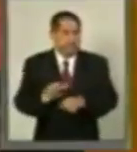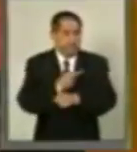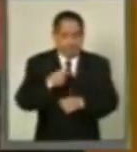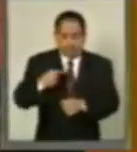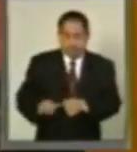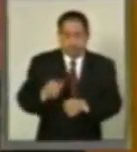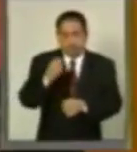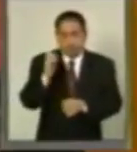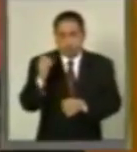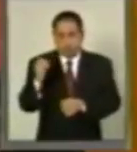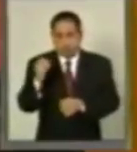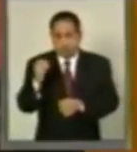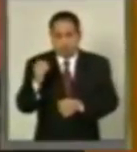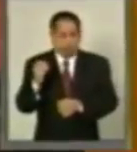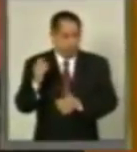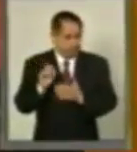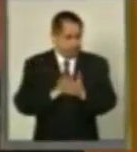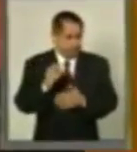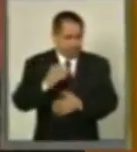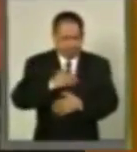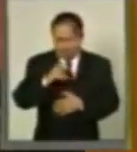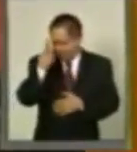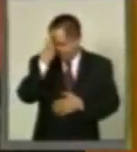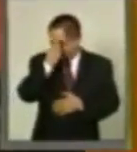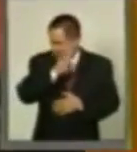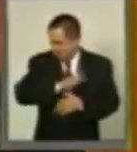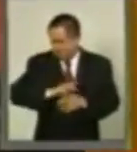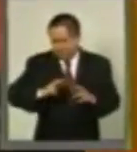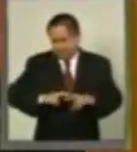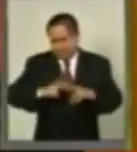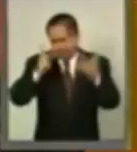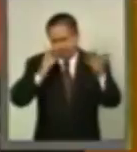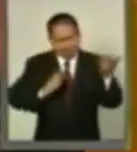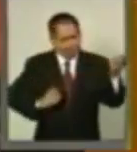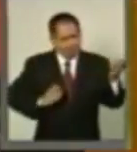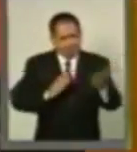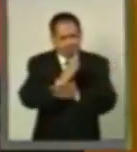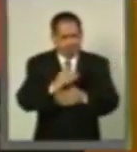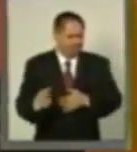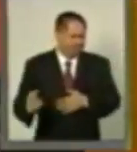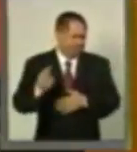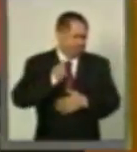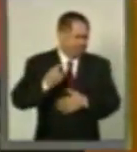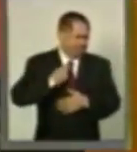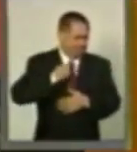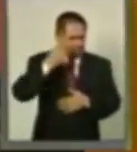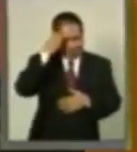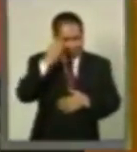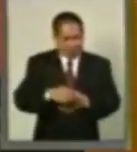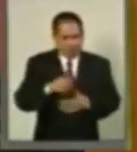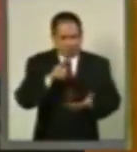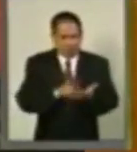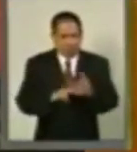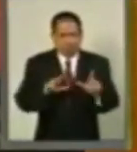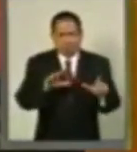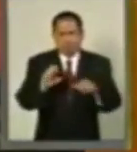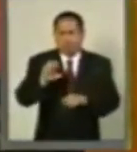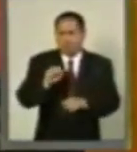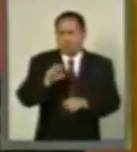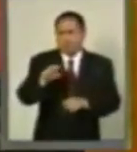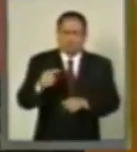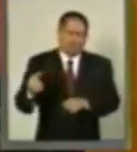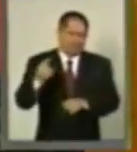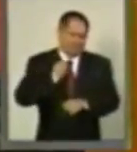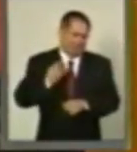de octubre registra el número más alto de homicidios dolosos, con 2.764